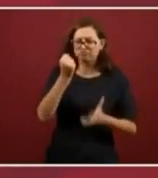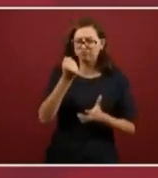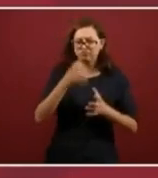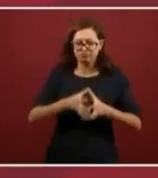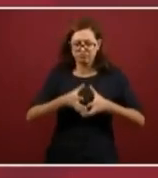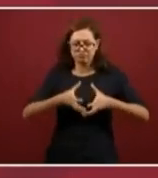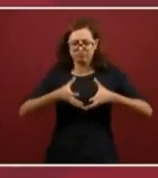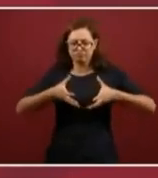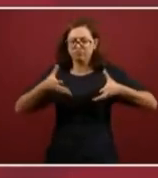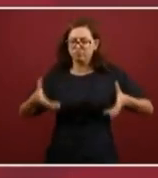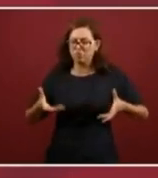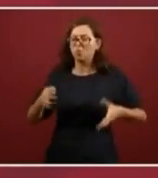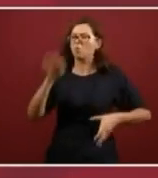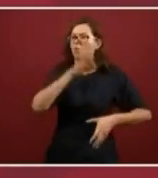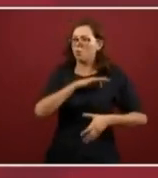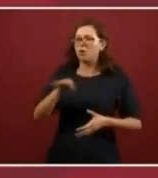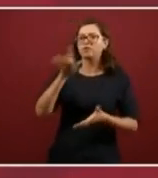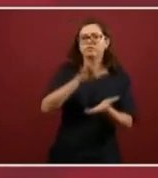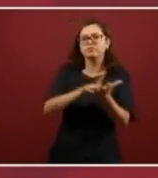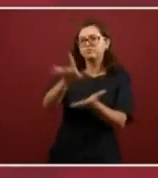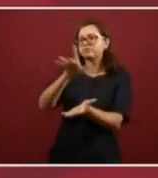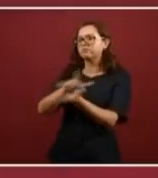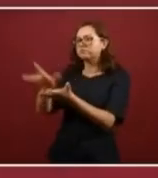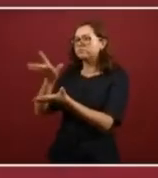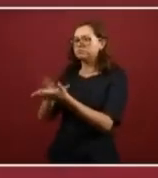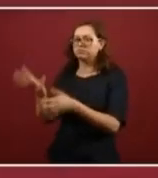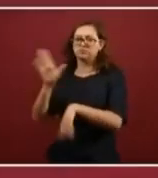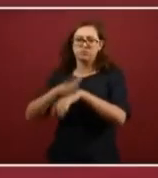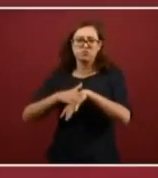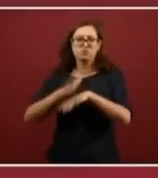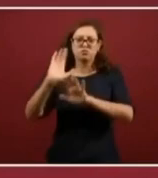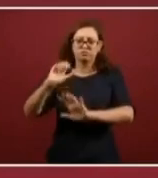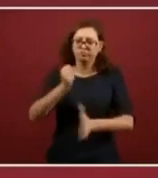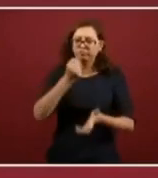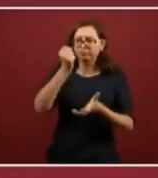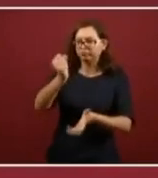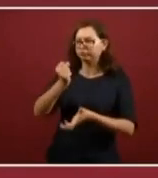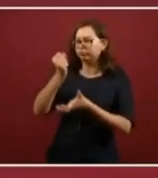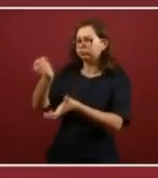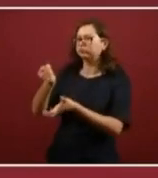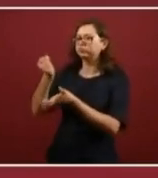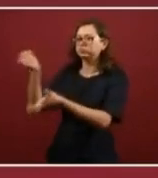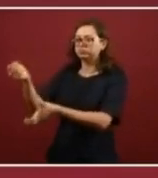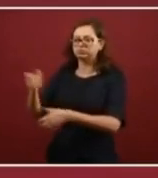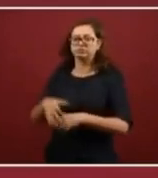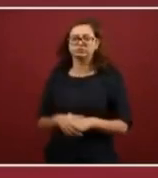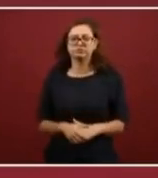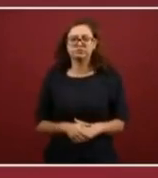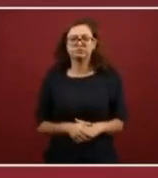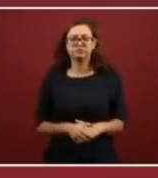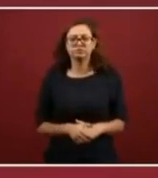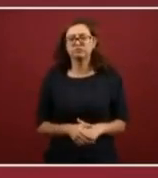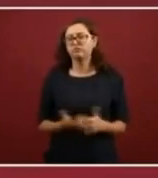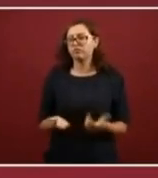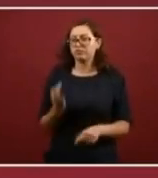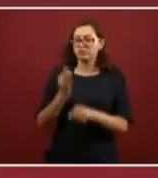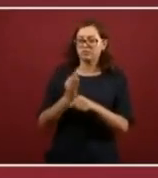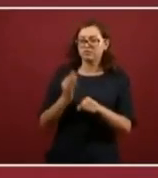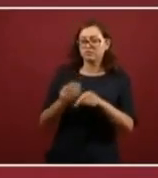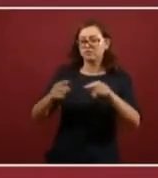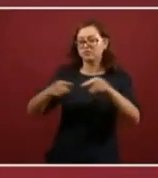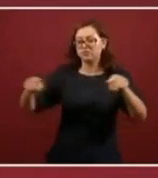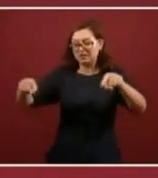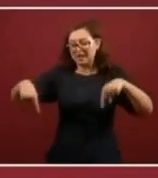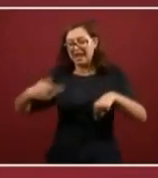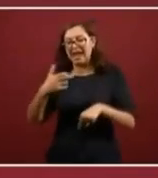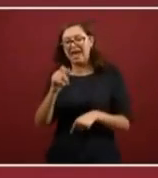ir ampliando al número de productores. Si ahora es hasta 20 hectáreas,